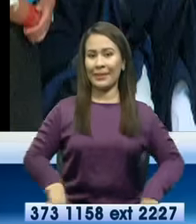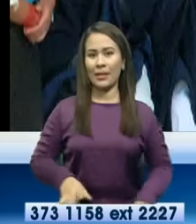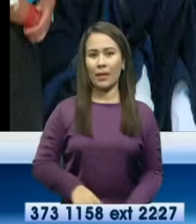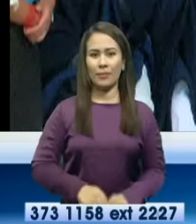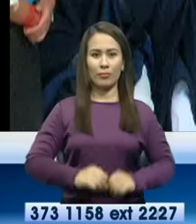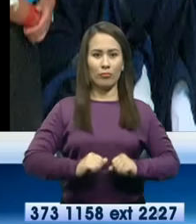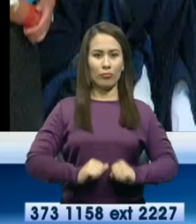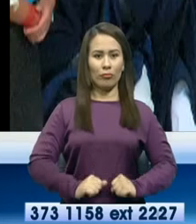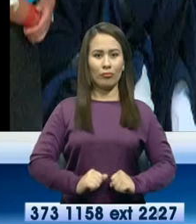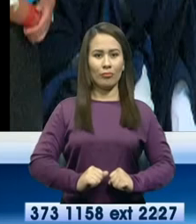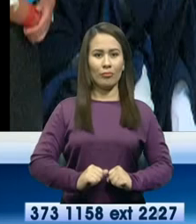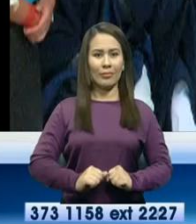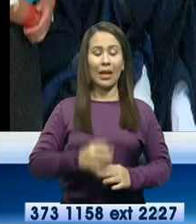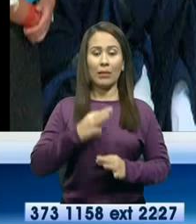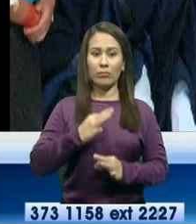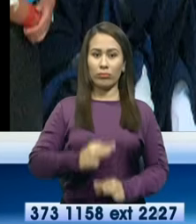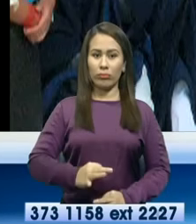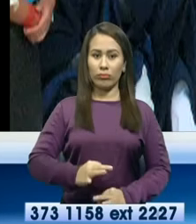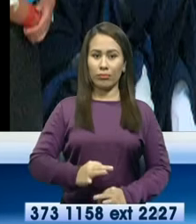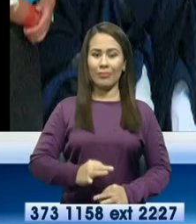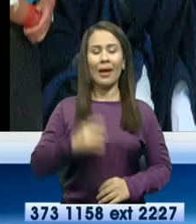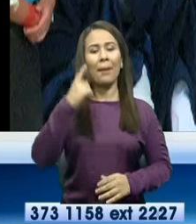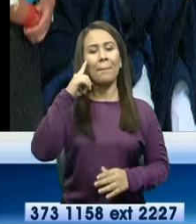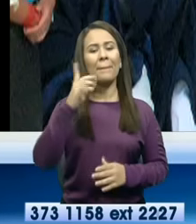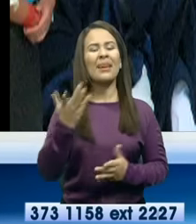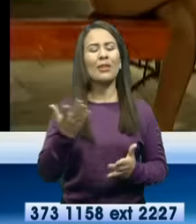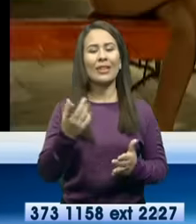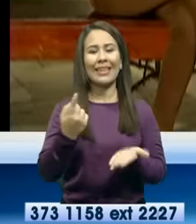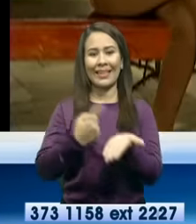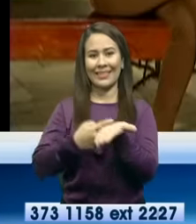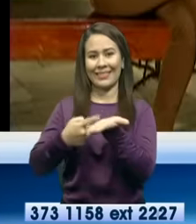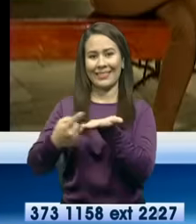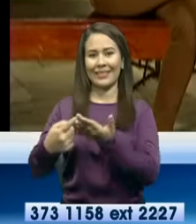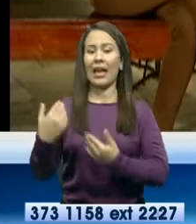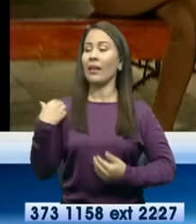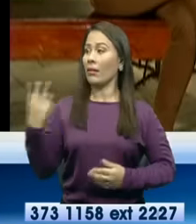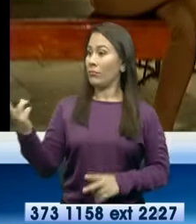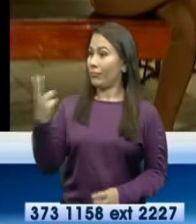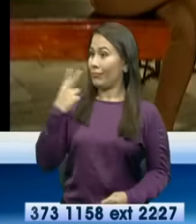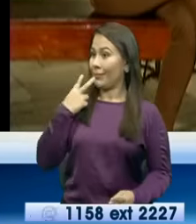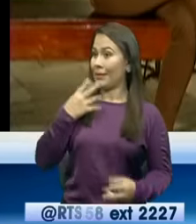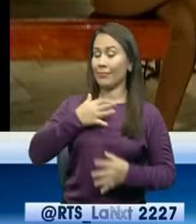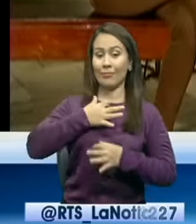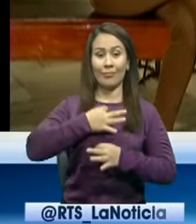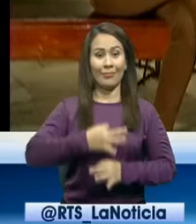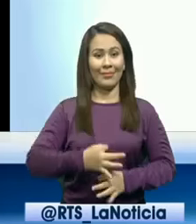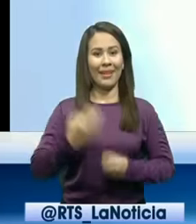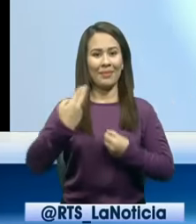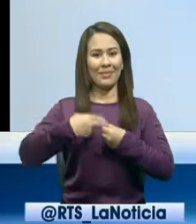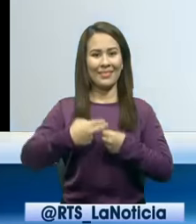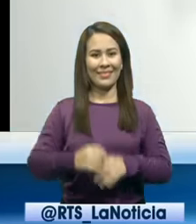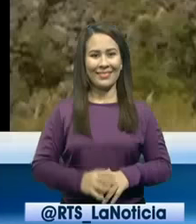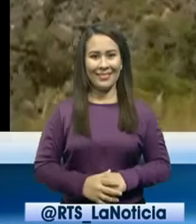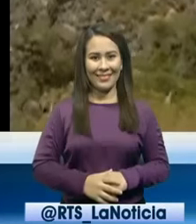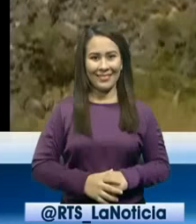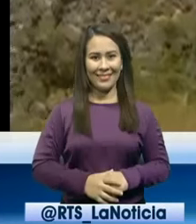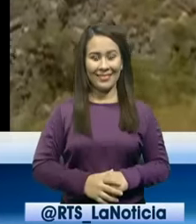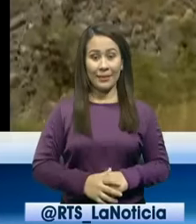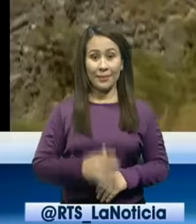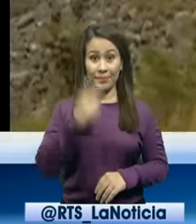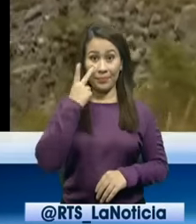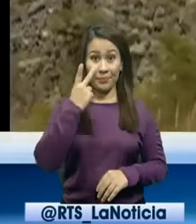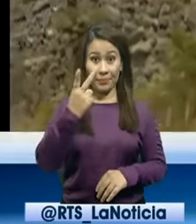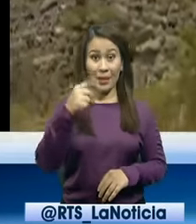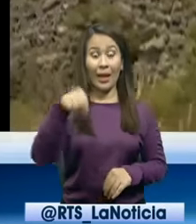parada, ropa, digamos, sirven para tener una presencia en las fiestas. Como